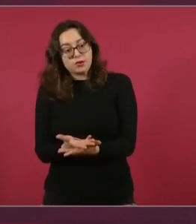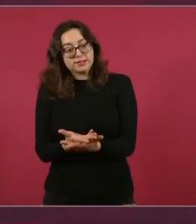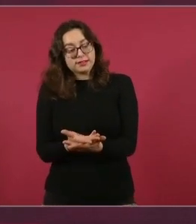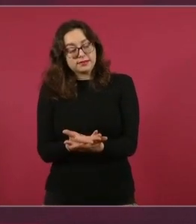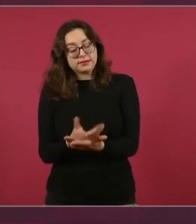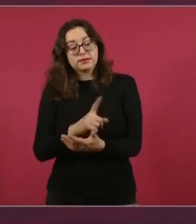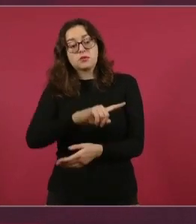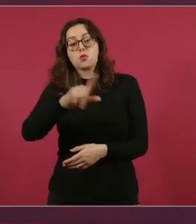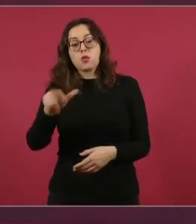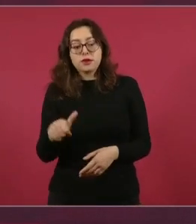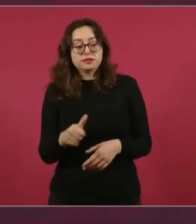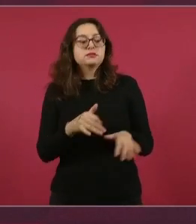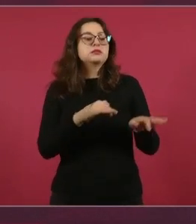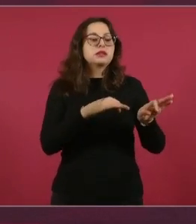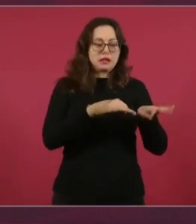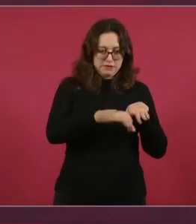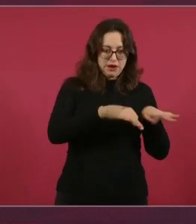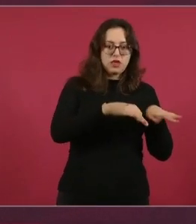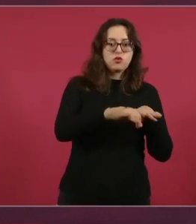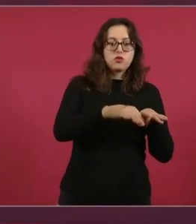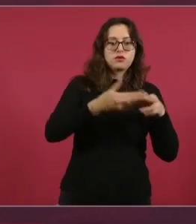consenso.